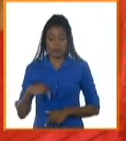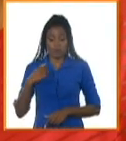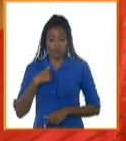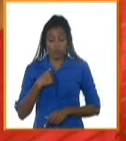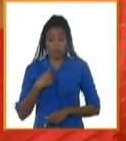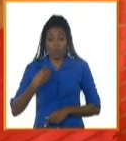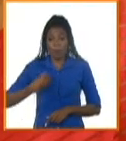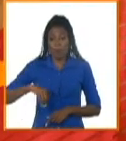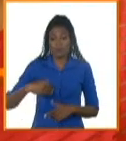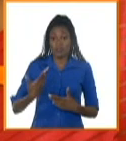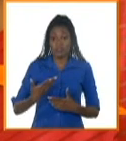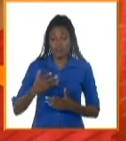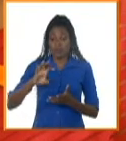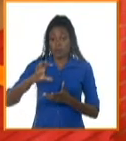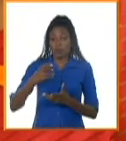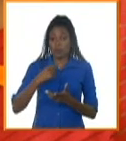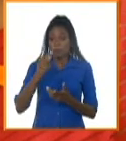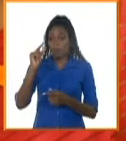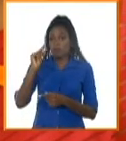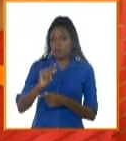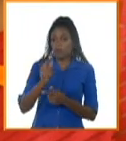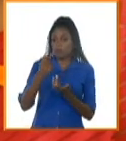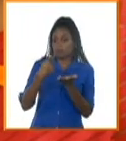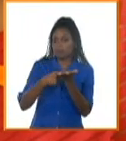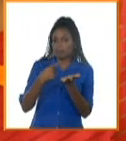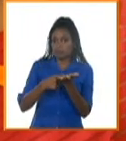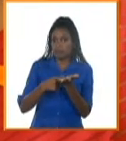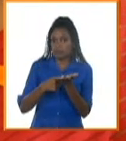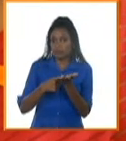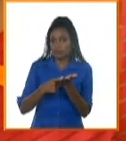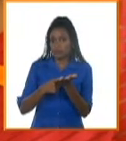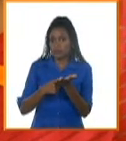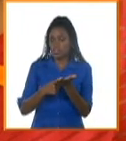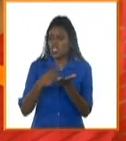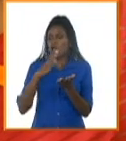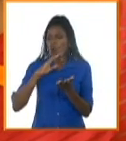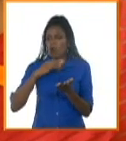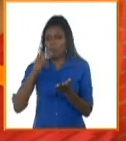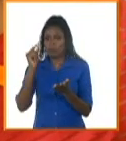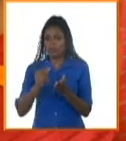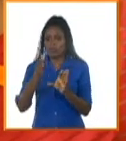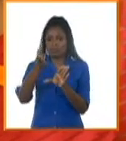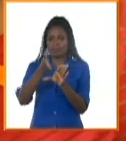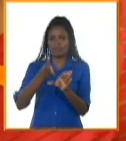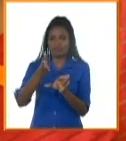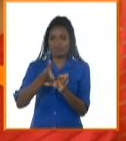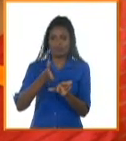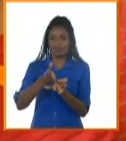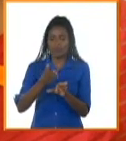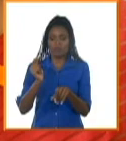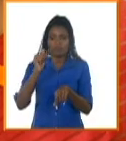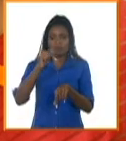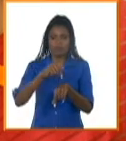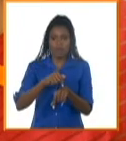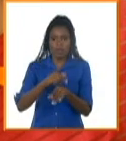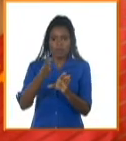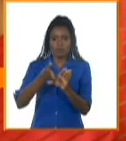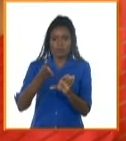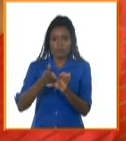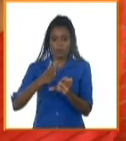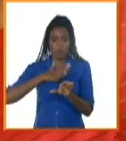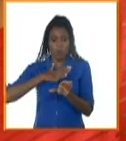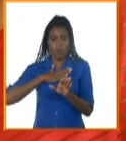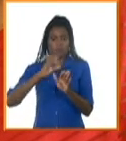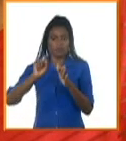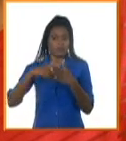bancarización es que manipulamos menos efectivo el dinero cae en al momento en la cuenta de la